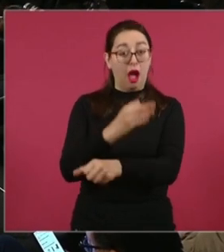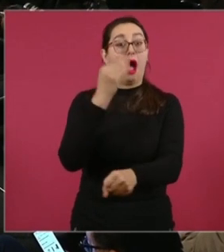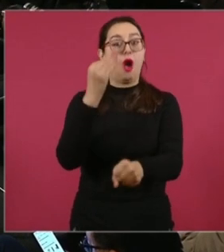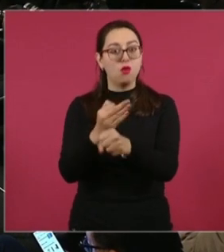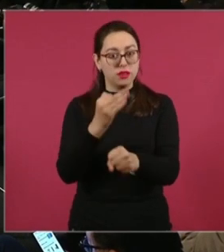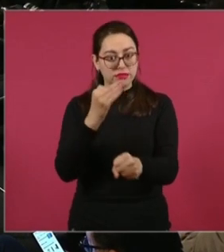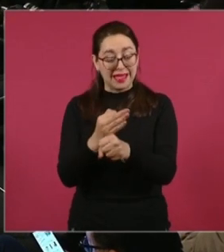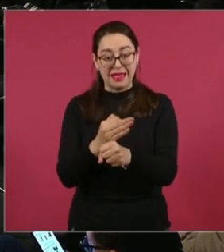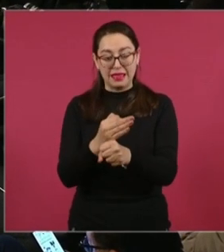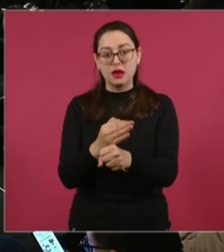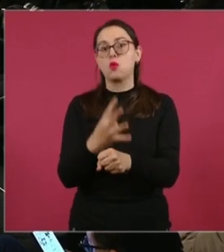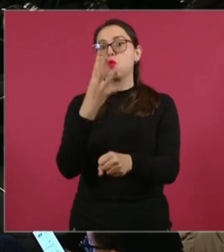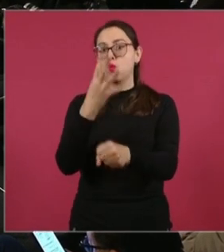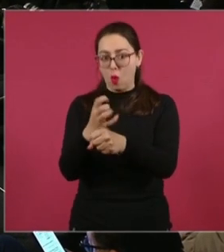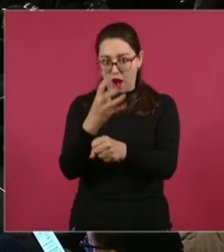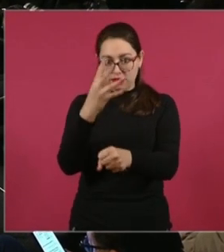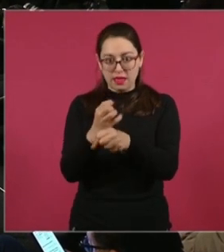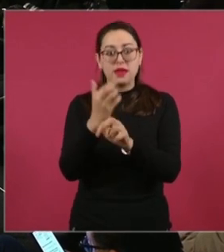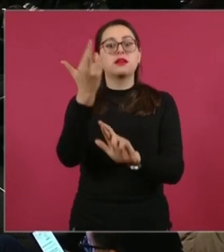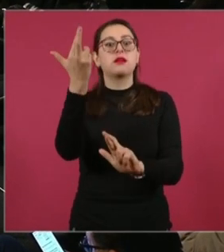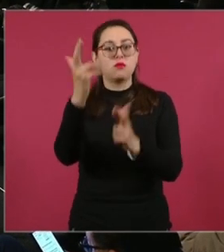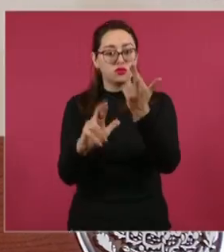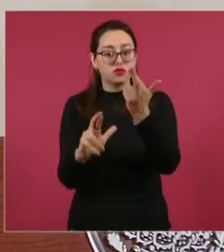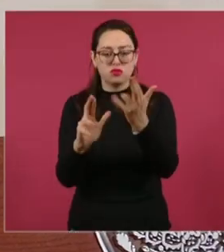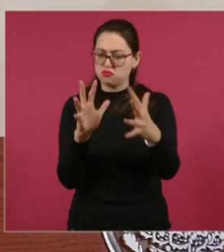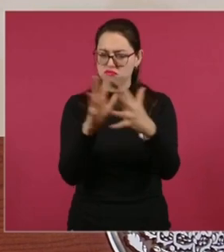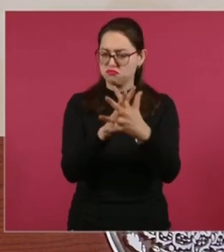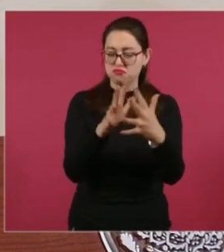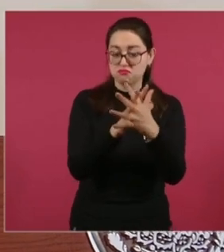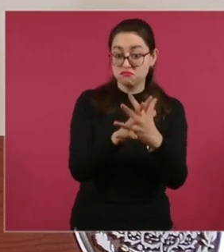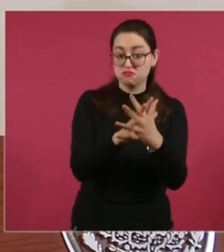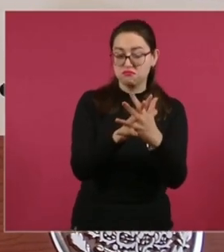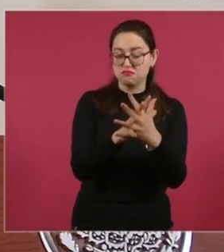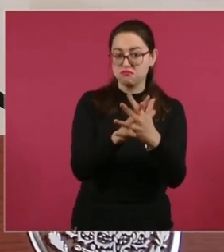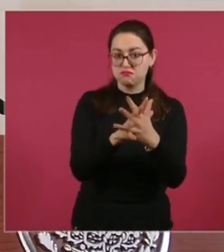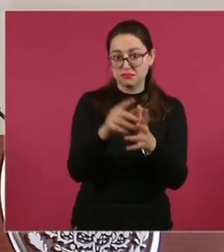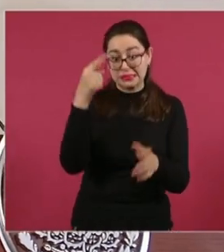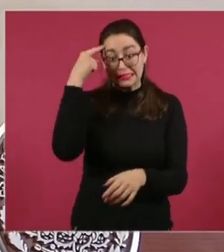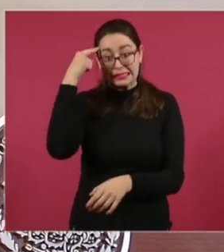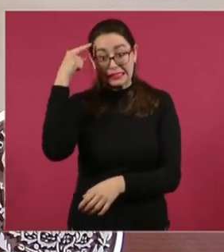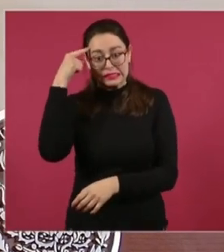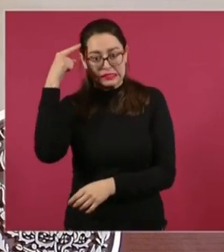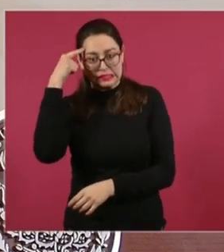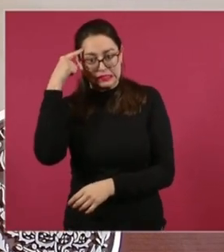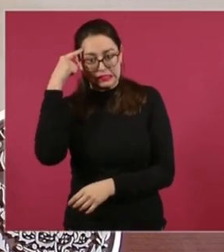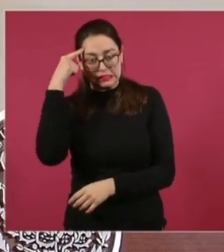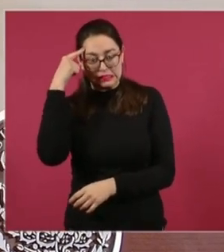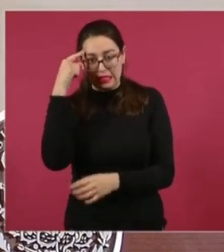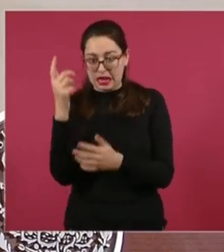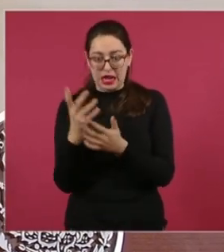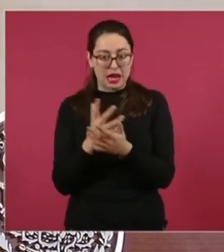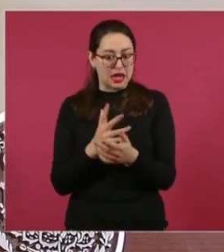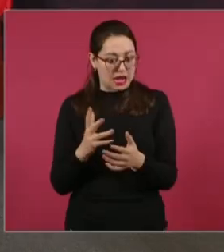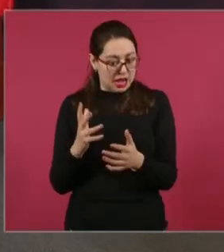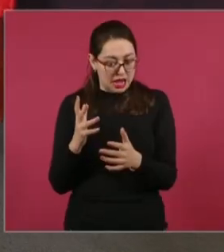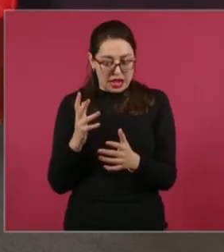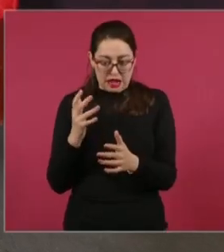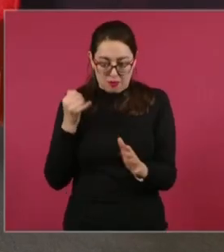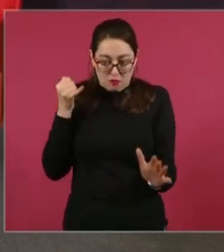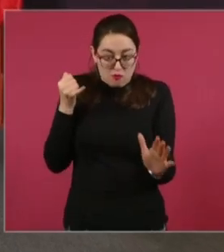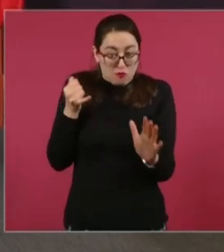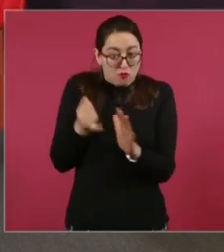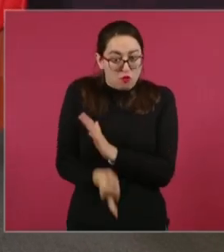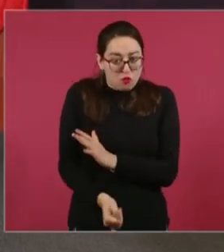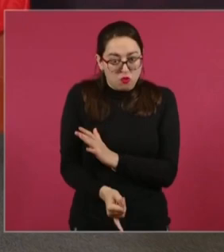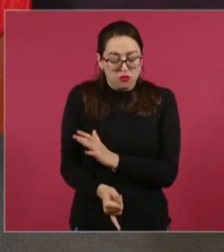malinterpretar el término radical, que viene de raíz